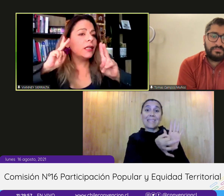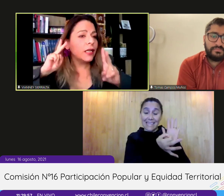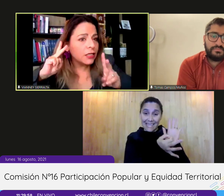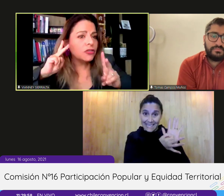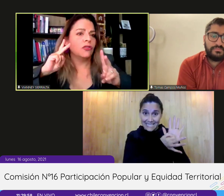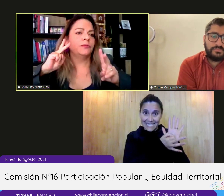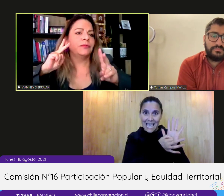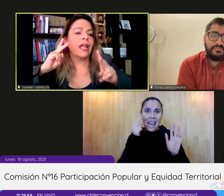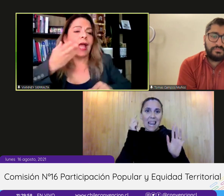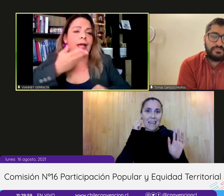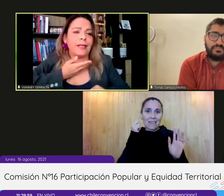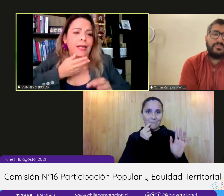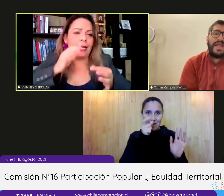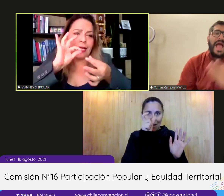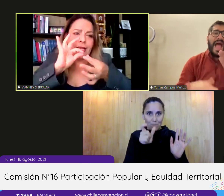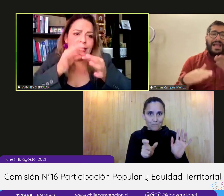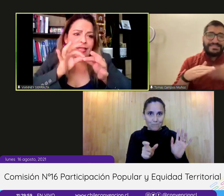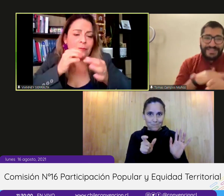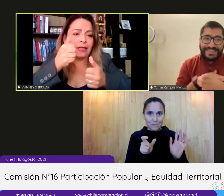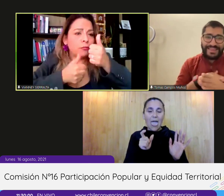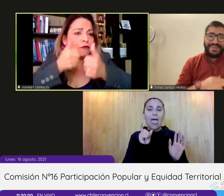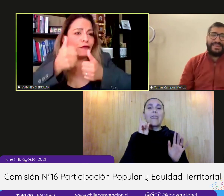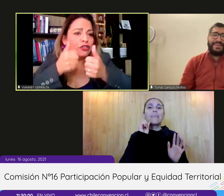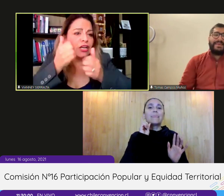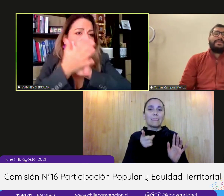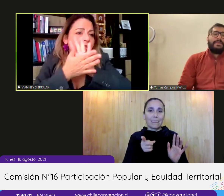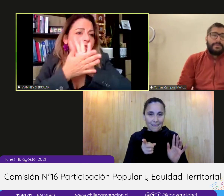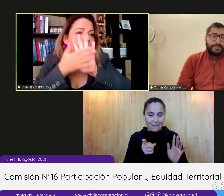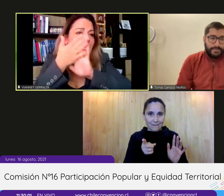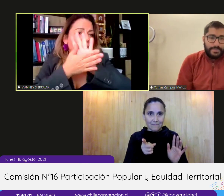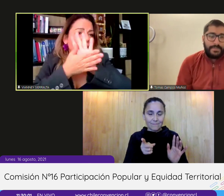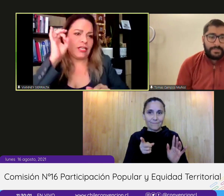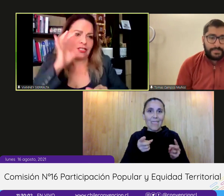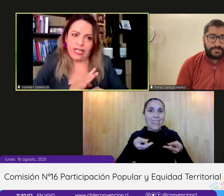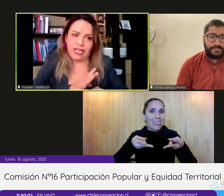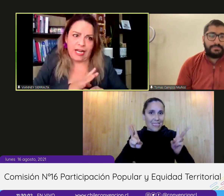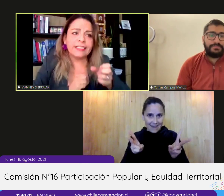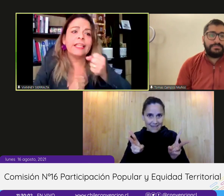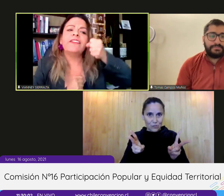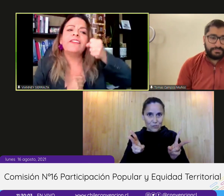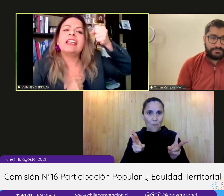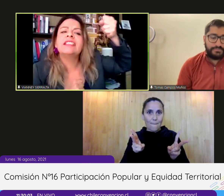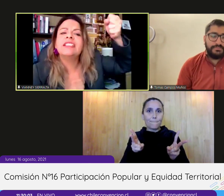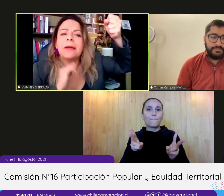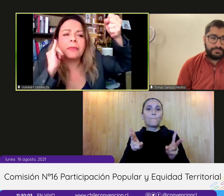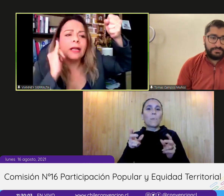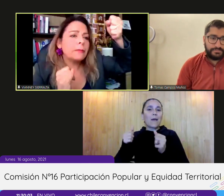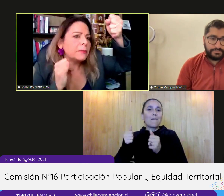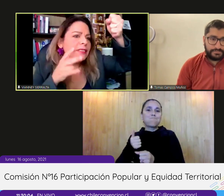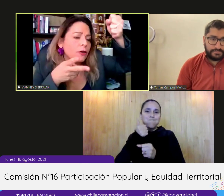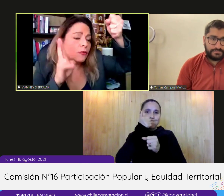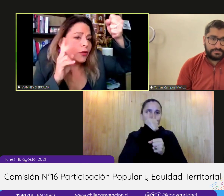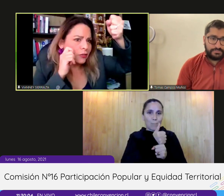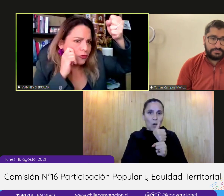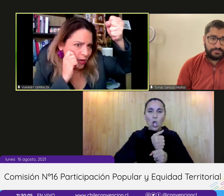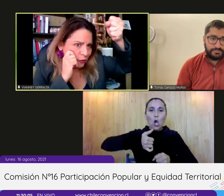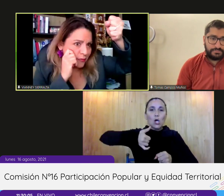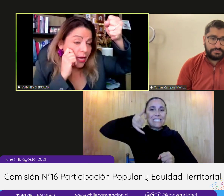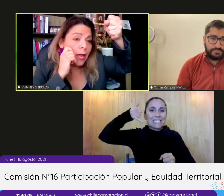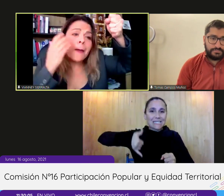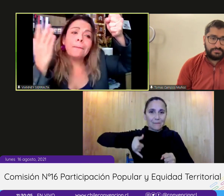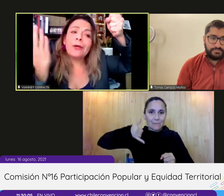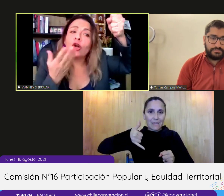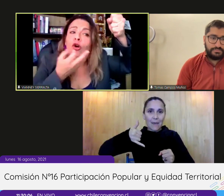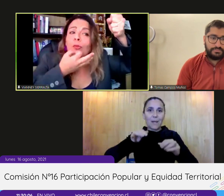sordas tienen derecho a tener intérpretes profesionales de la lengua de señas chilena. Esa debería ser siempre la premisa como derecho